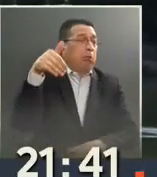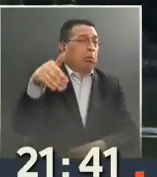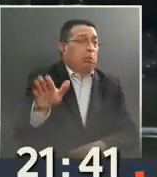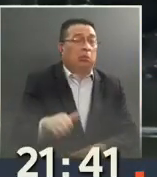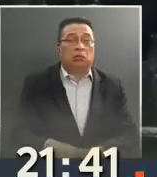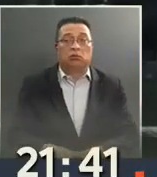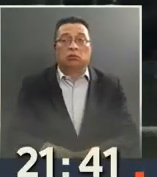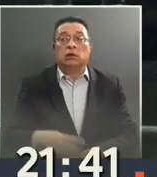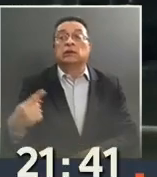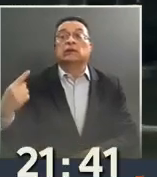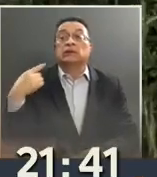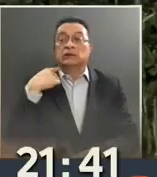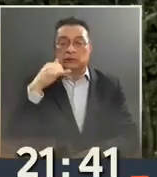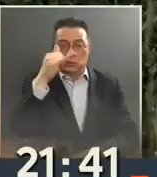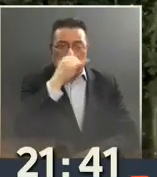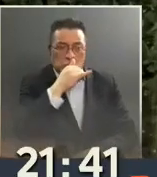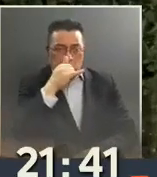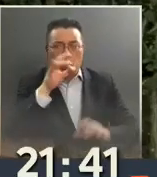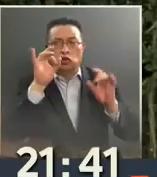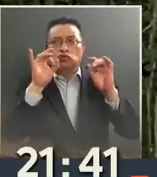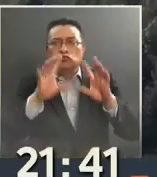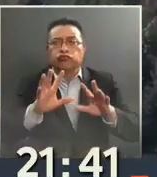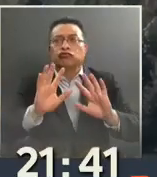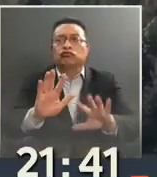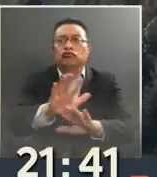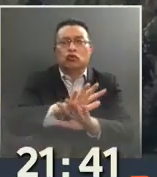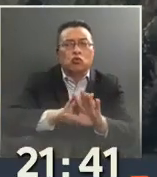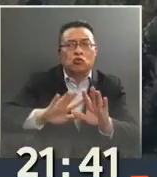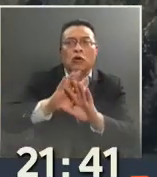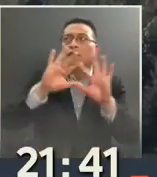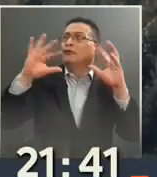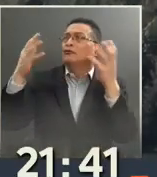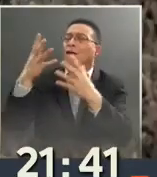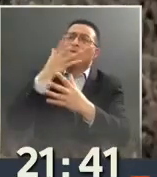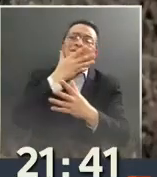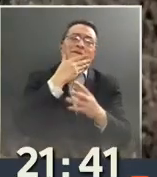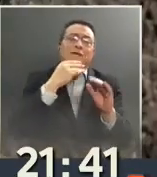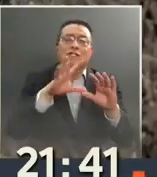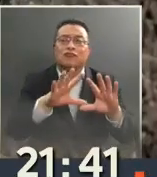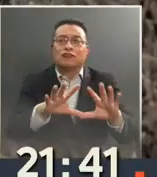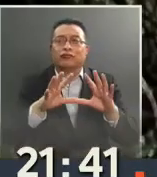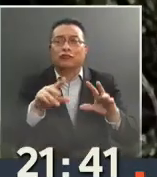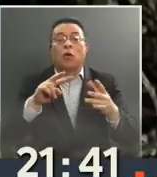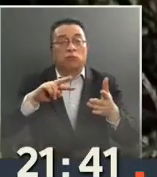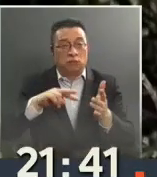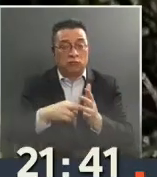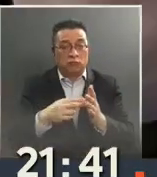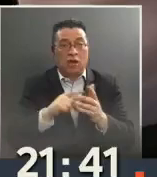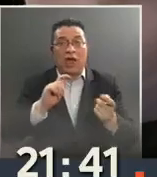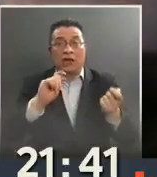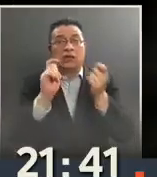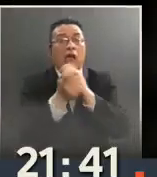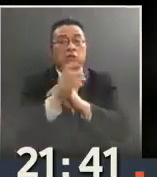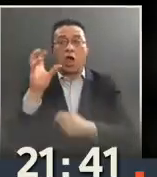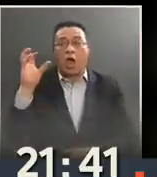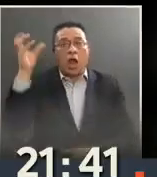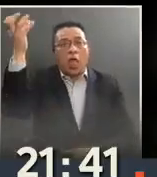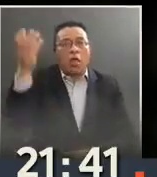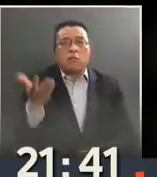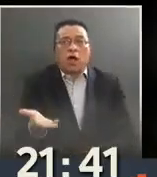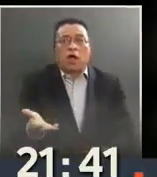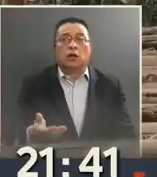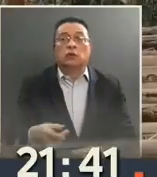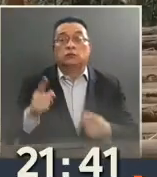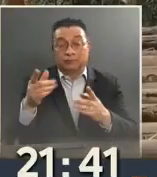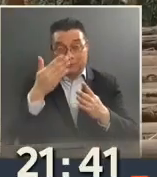corrompería lugares casi vírgenes, que cambiaría un entorno privilegiado, sí, en plena crisis del cambio climático. Acá al frente tenemos